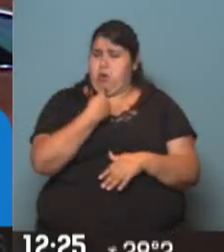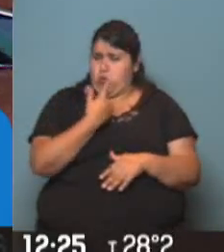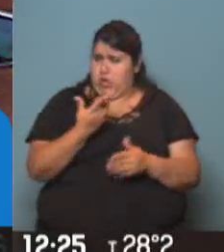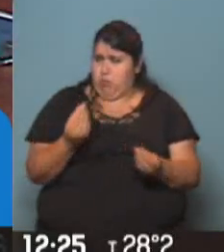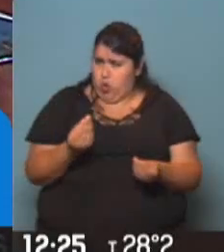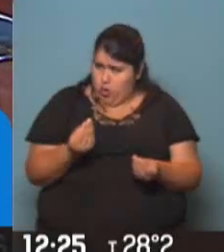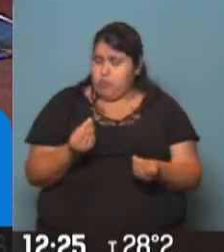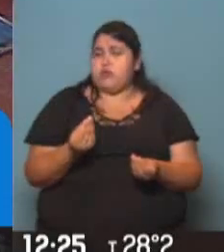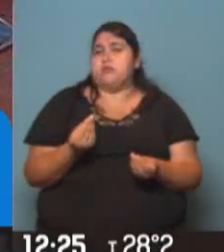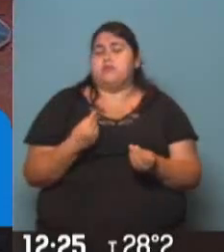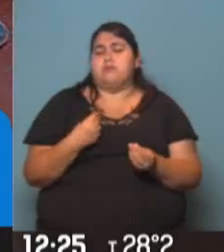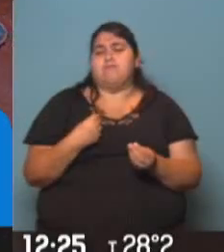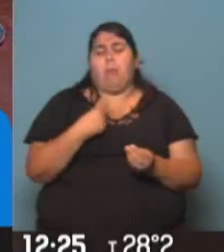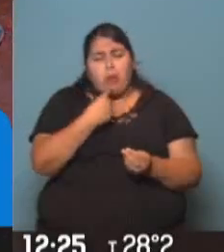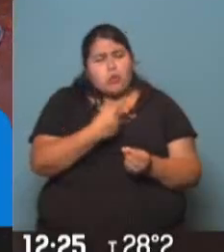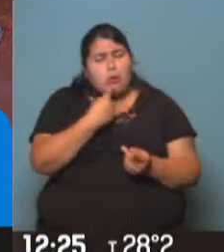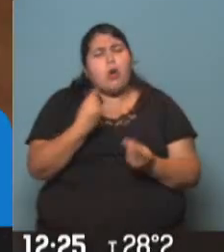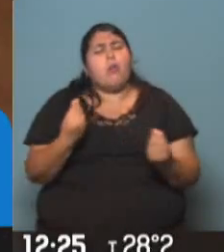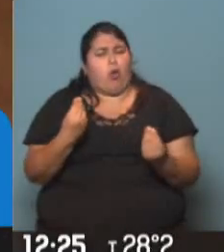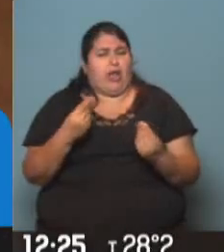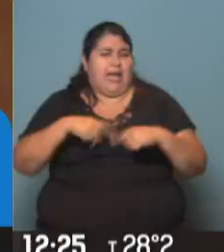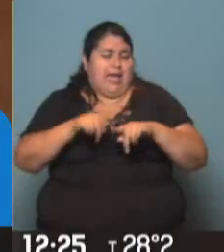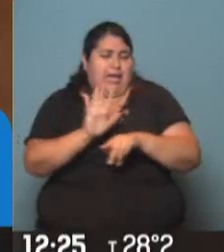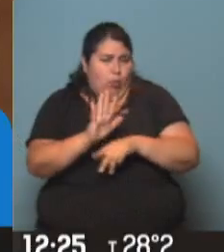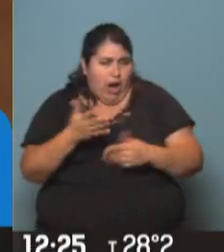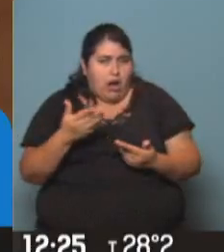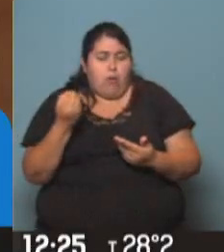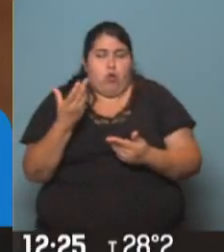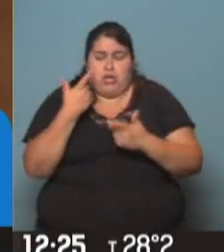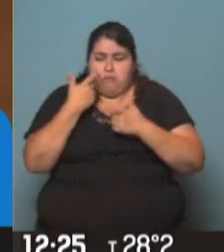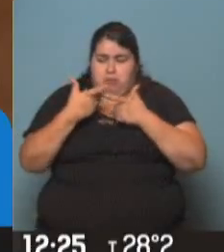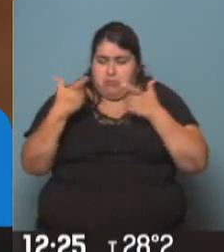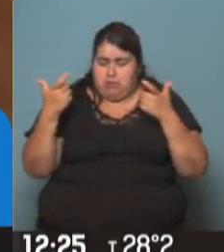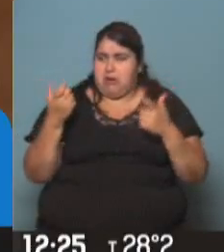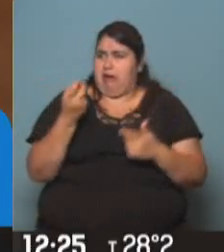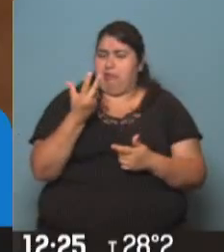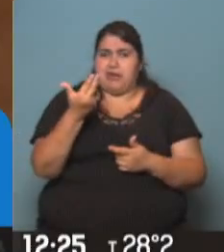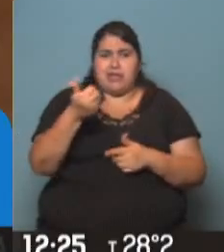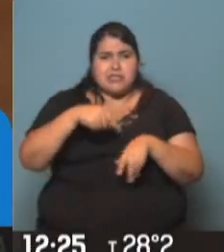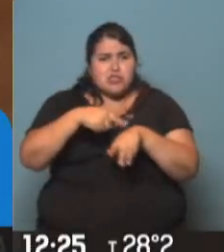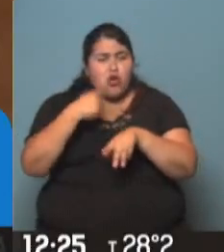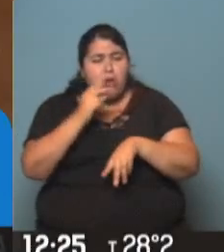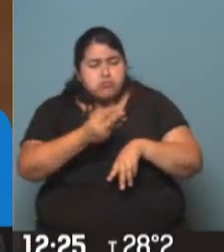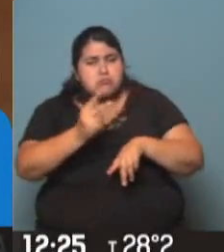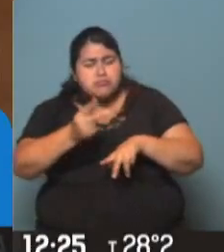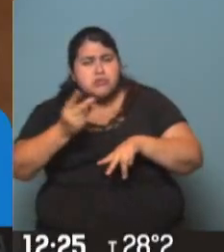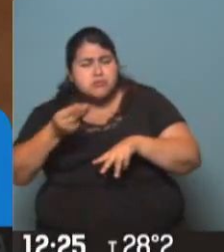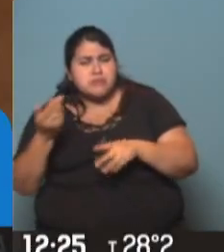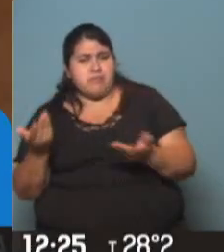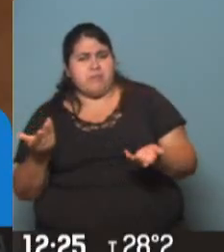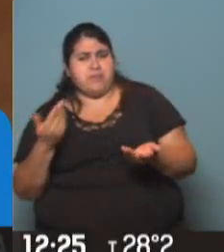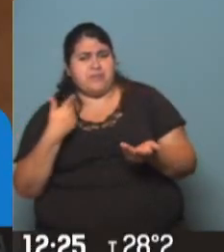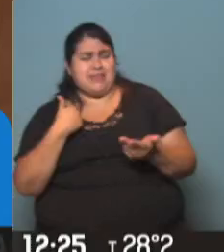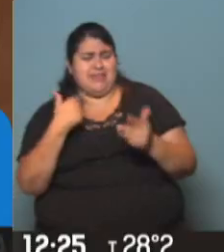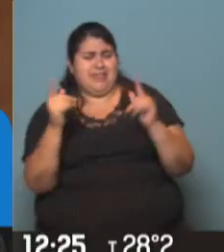sí pero empecé que debemos ser reiterativos porque el fenómeno reiterativos 36 horas de ciegos no tenemos una estadística